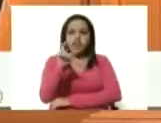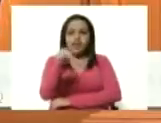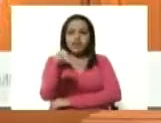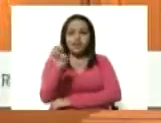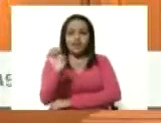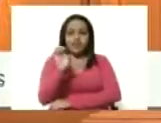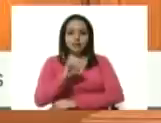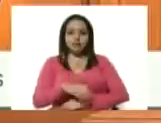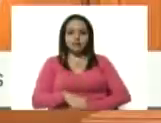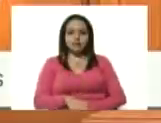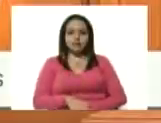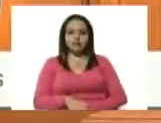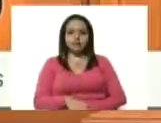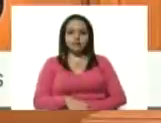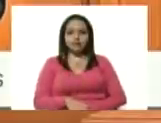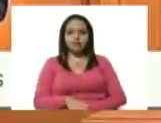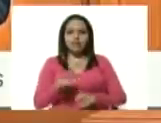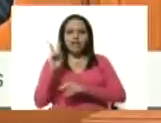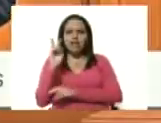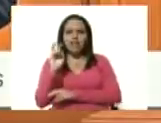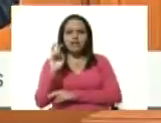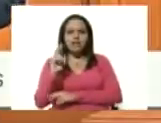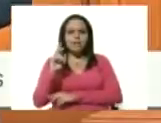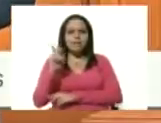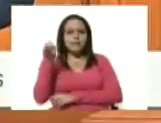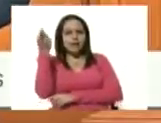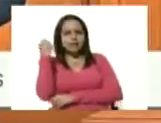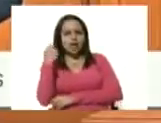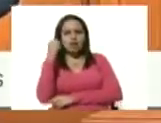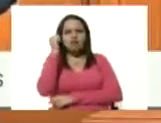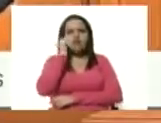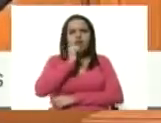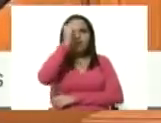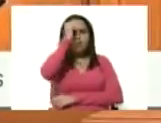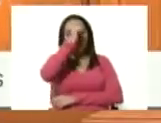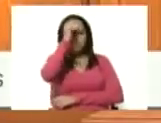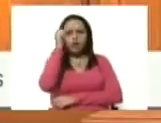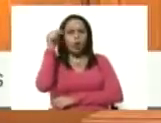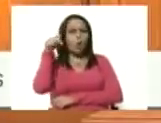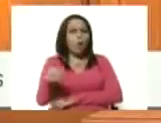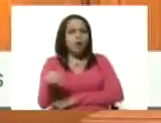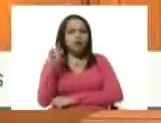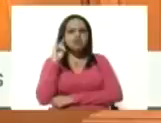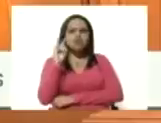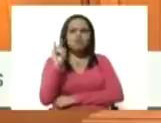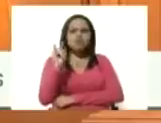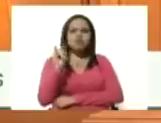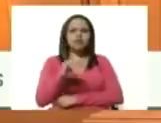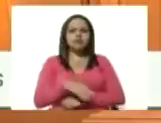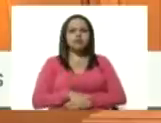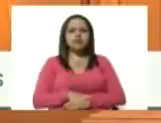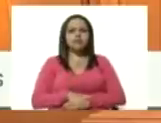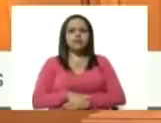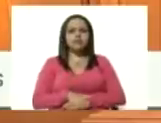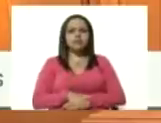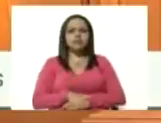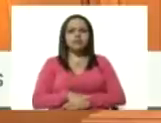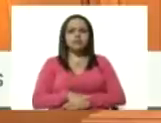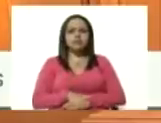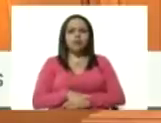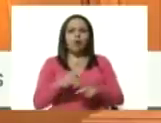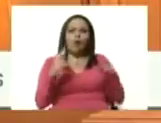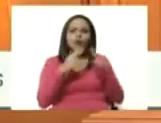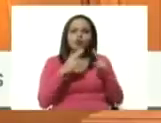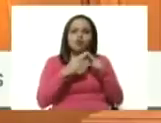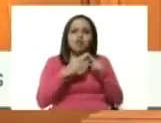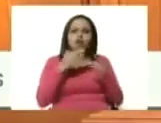Electoral el viernes pasado, sábado, domingo, hoy lunes, escuchando las opiniones